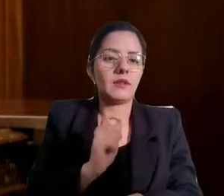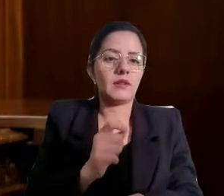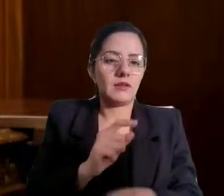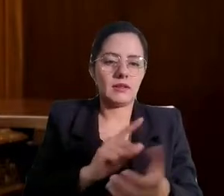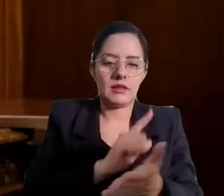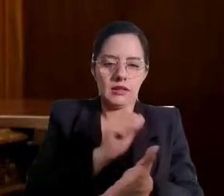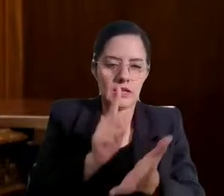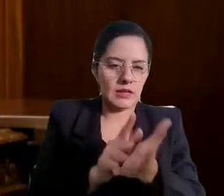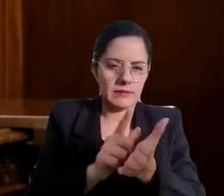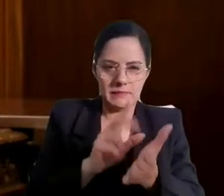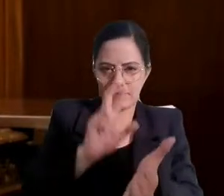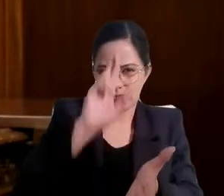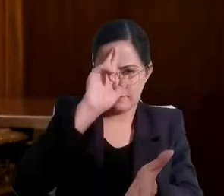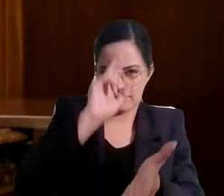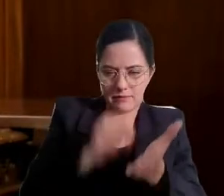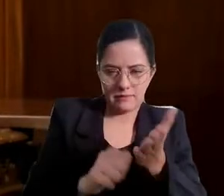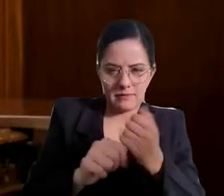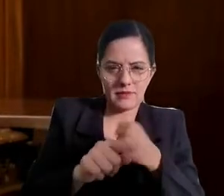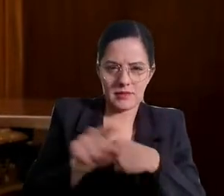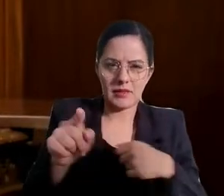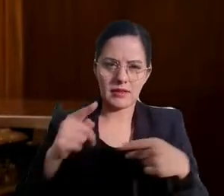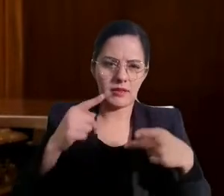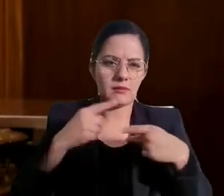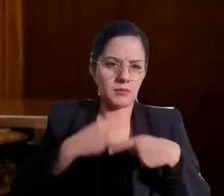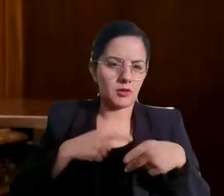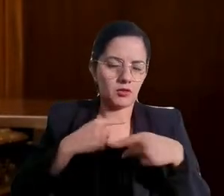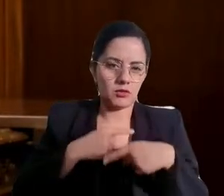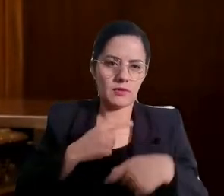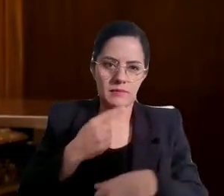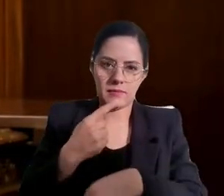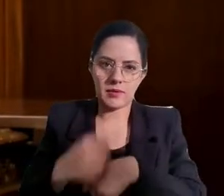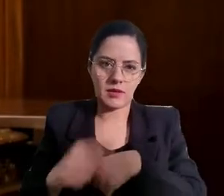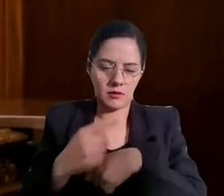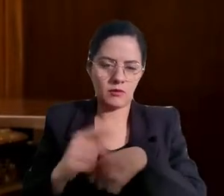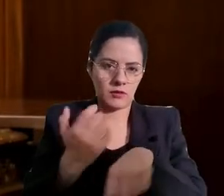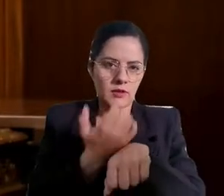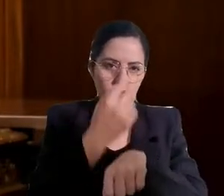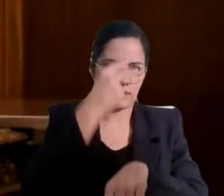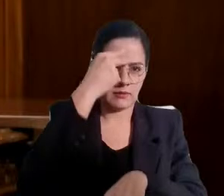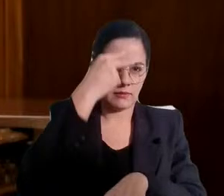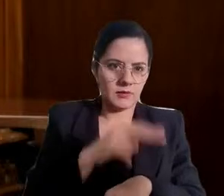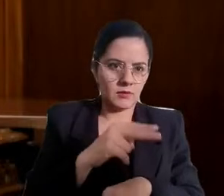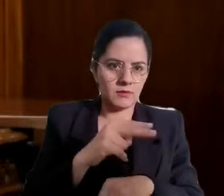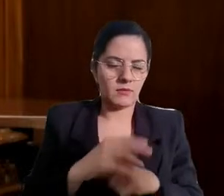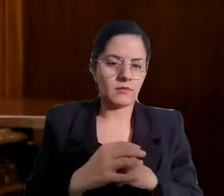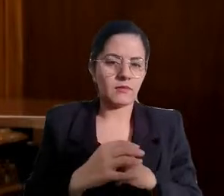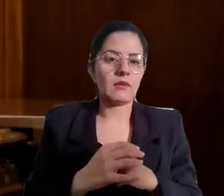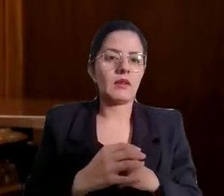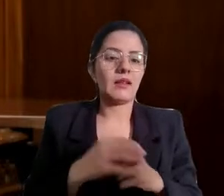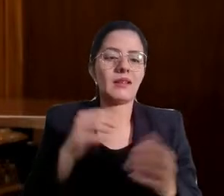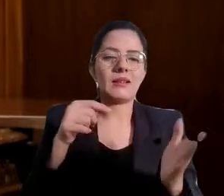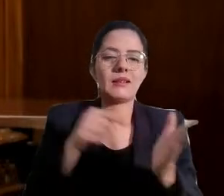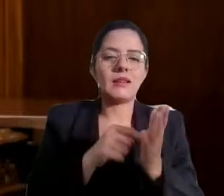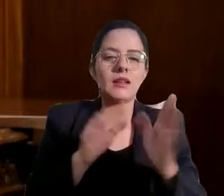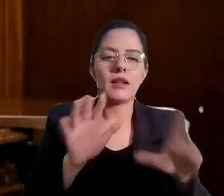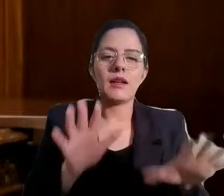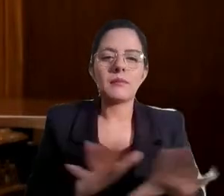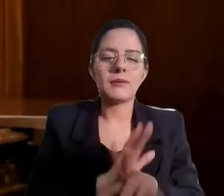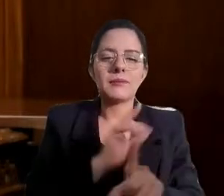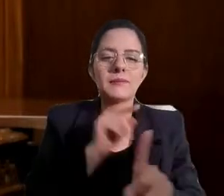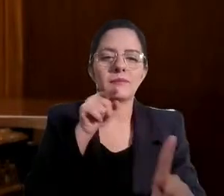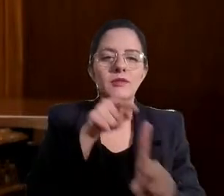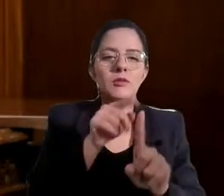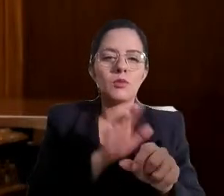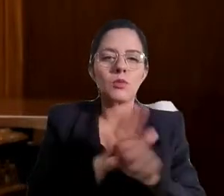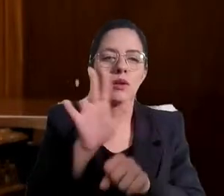las personas del Código Penal del Estado de México, con el objeto de ampliar las sanciones en